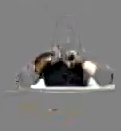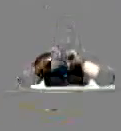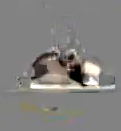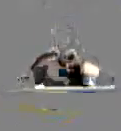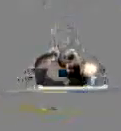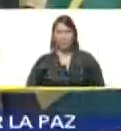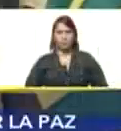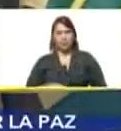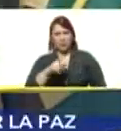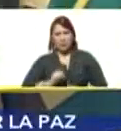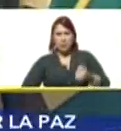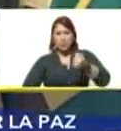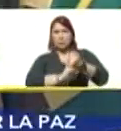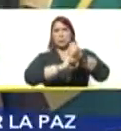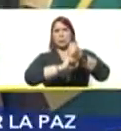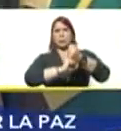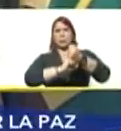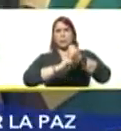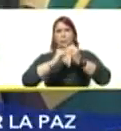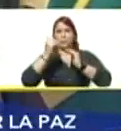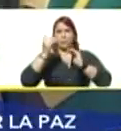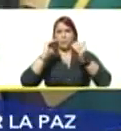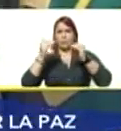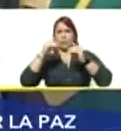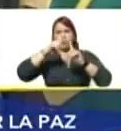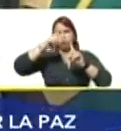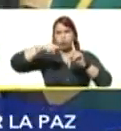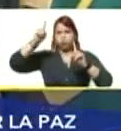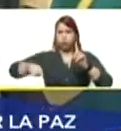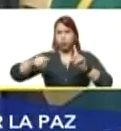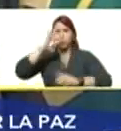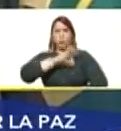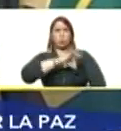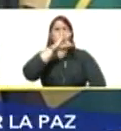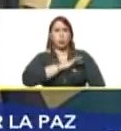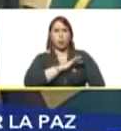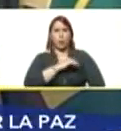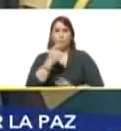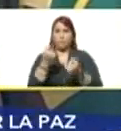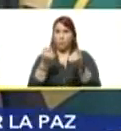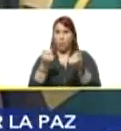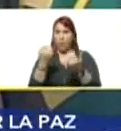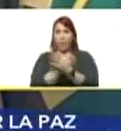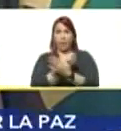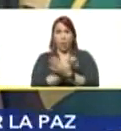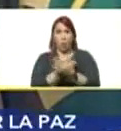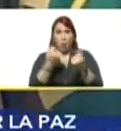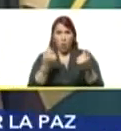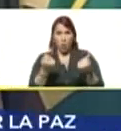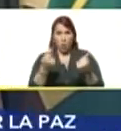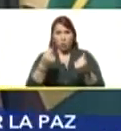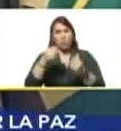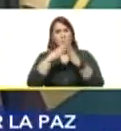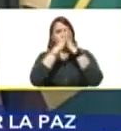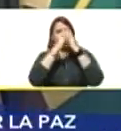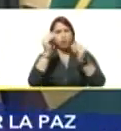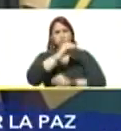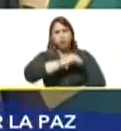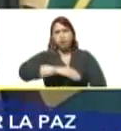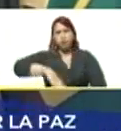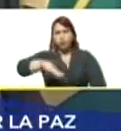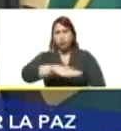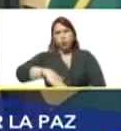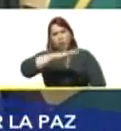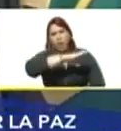Era el sustento de la estabilidad energética, social, fiscal y económica de todo el Caribe.